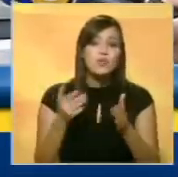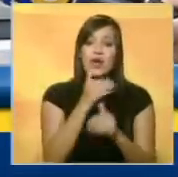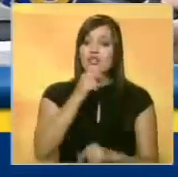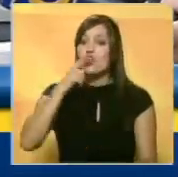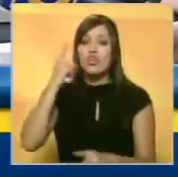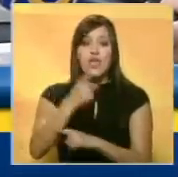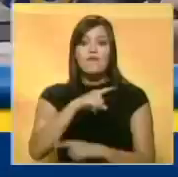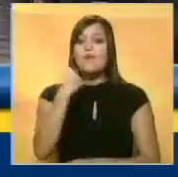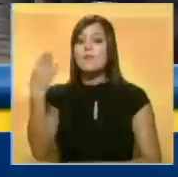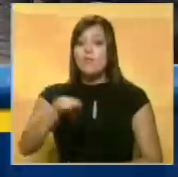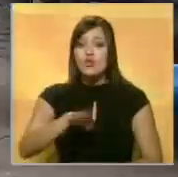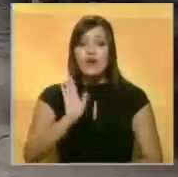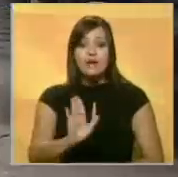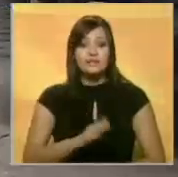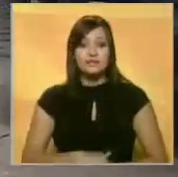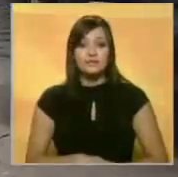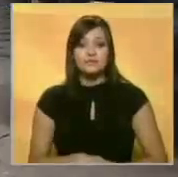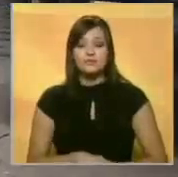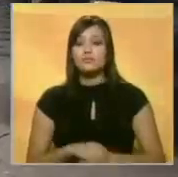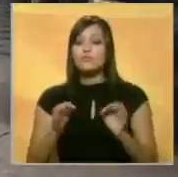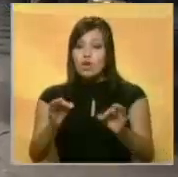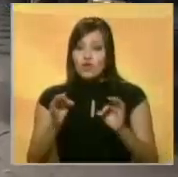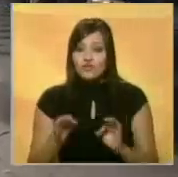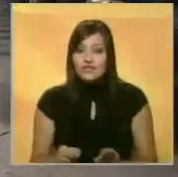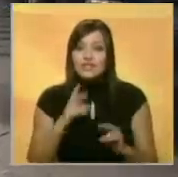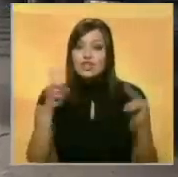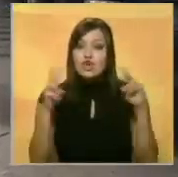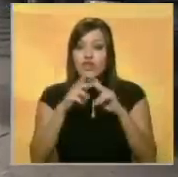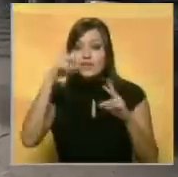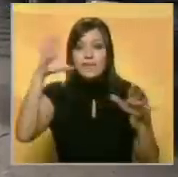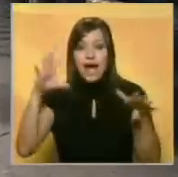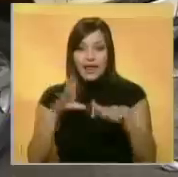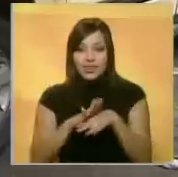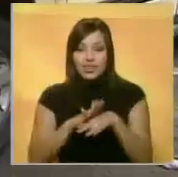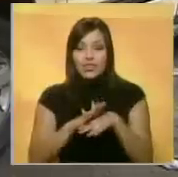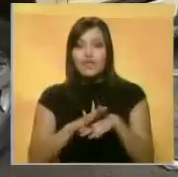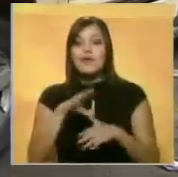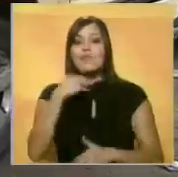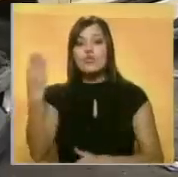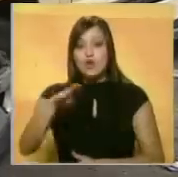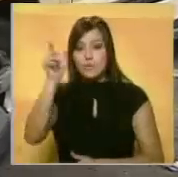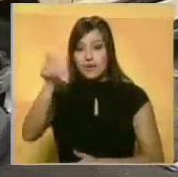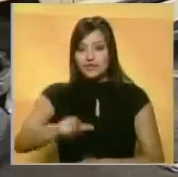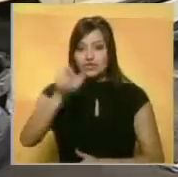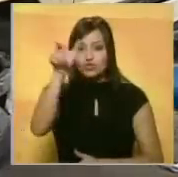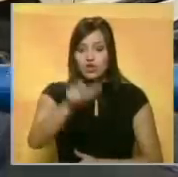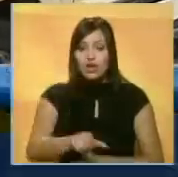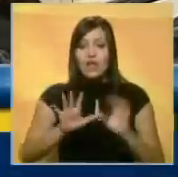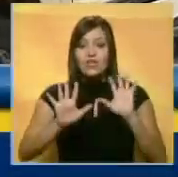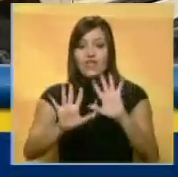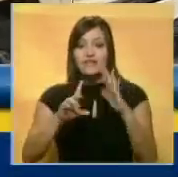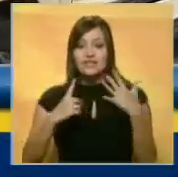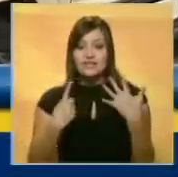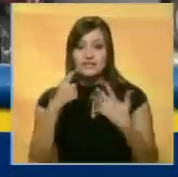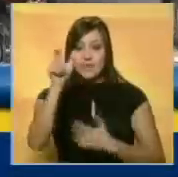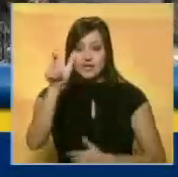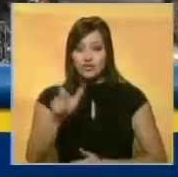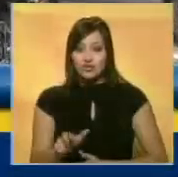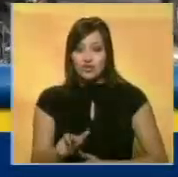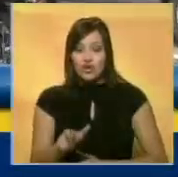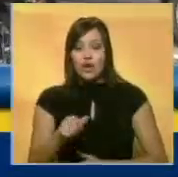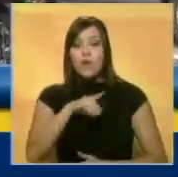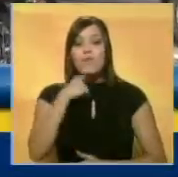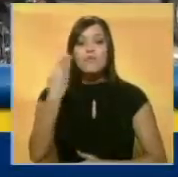merecía morir como murió. Extraoficialmente se conoció que este martes ingresaron a la morgue de Bellomonte los cuerpos de 16 personas